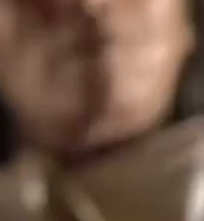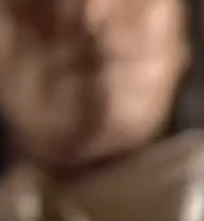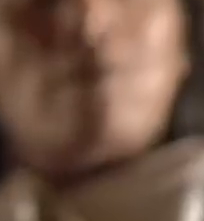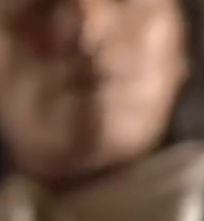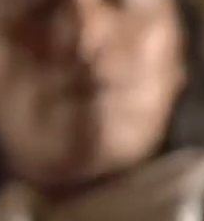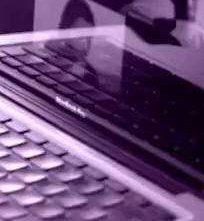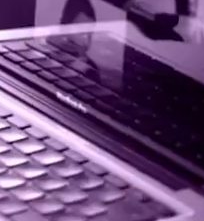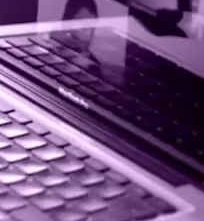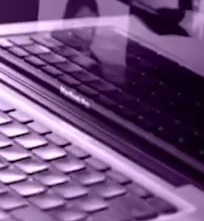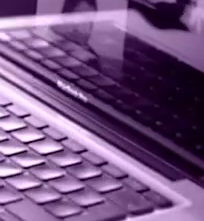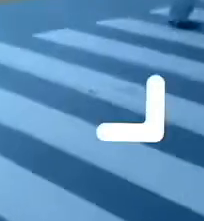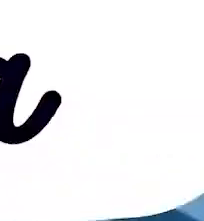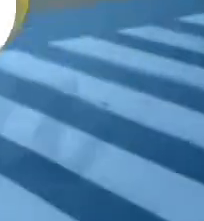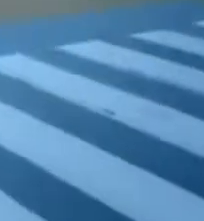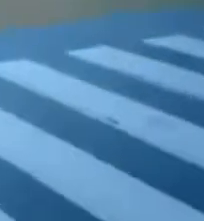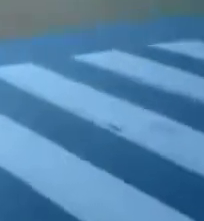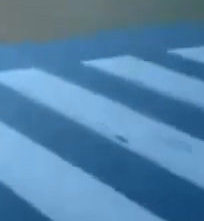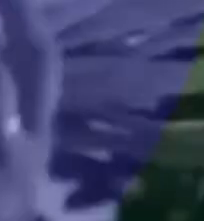ah